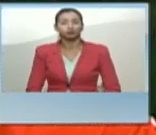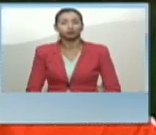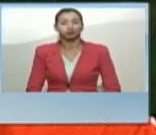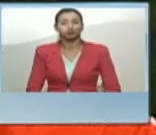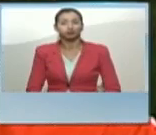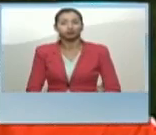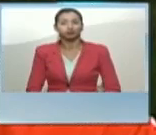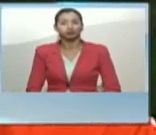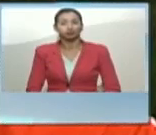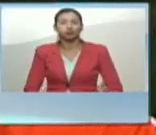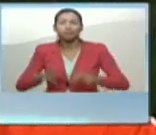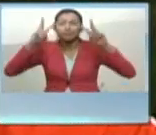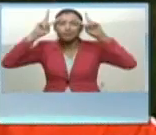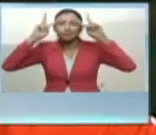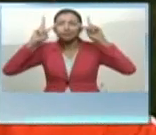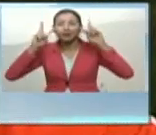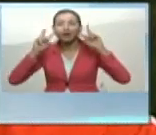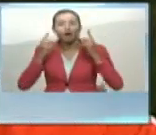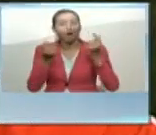para sanear la economía?